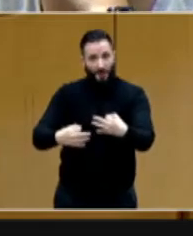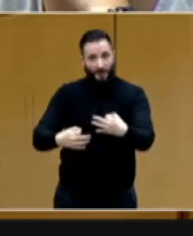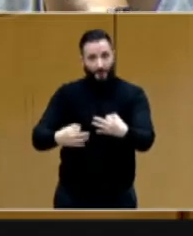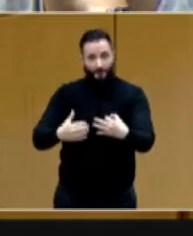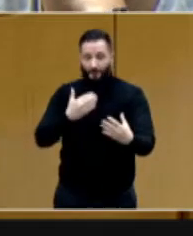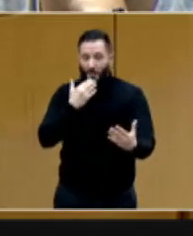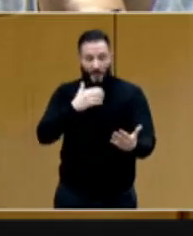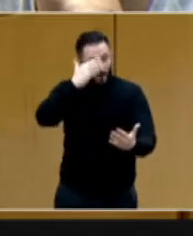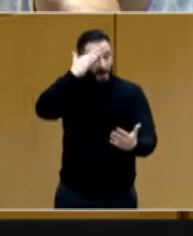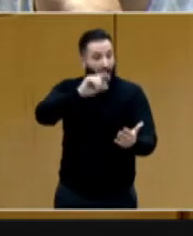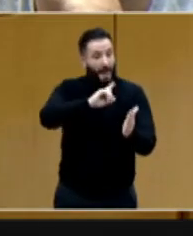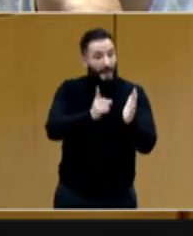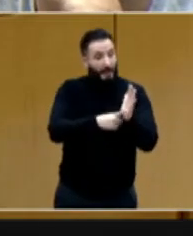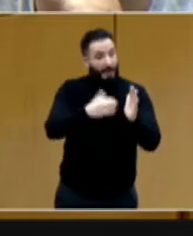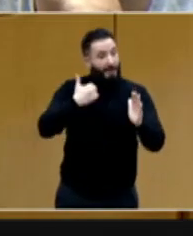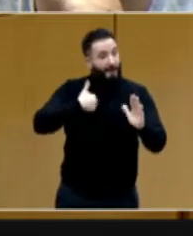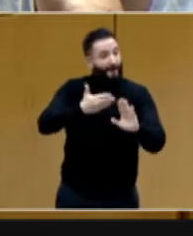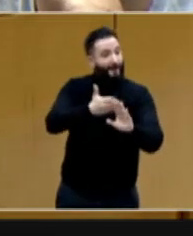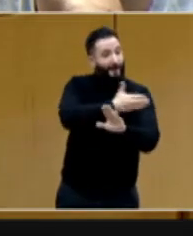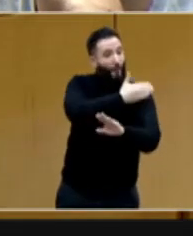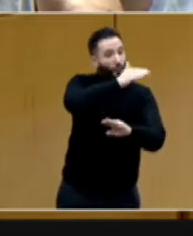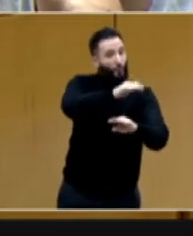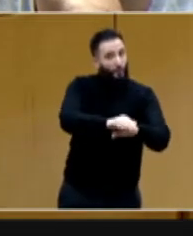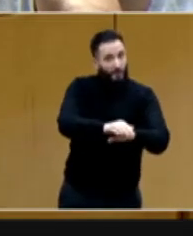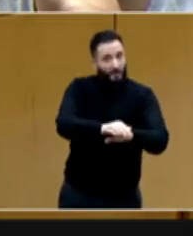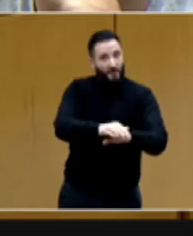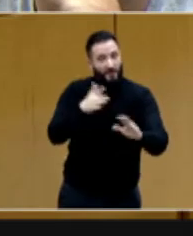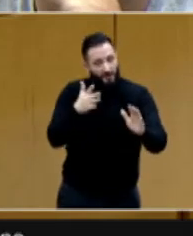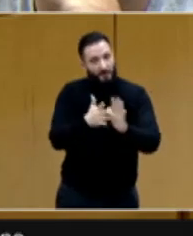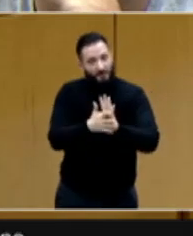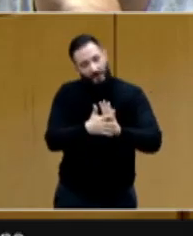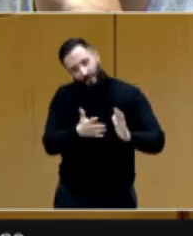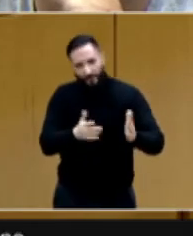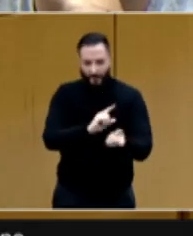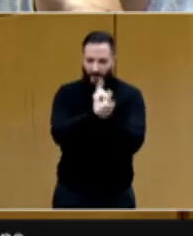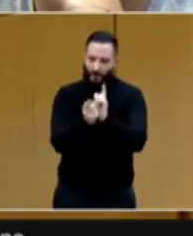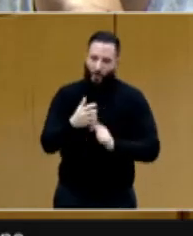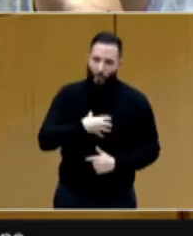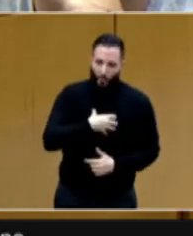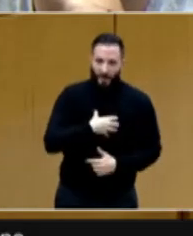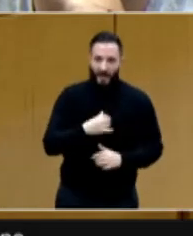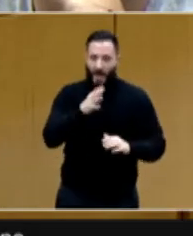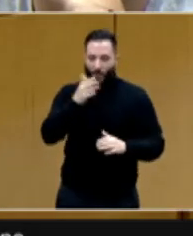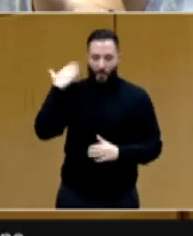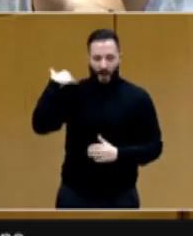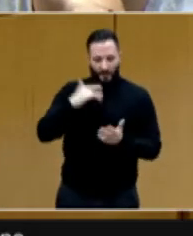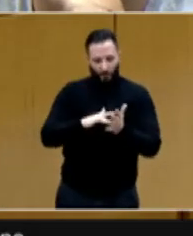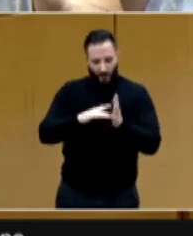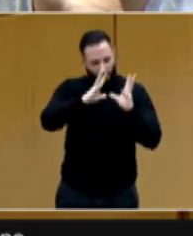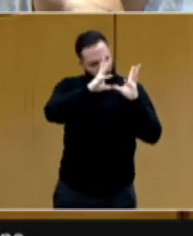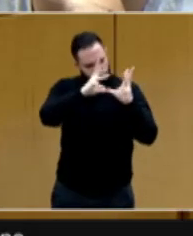cumplido pues era mala pero tal pero no la cumplían se hacían inventarios pero